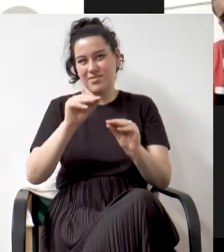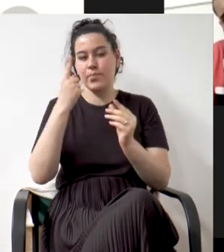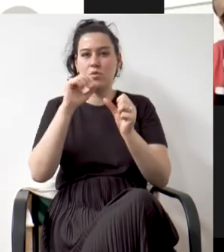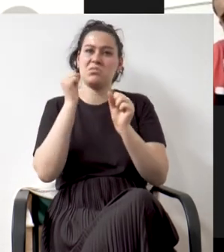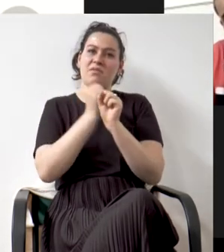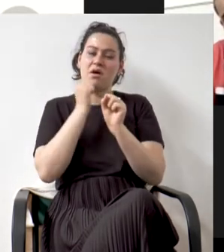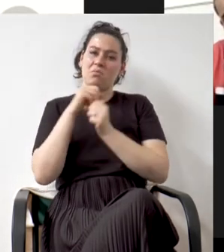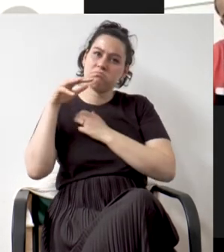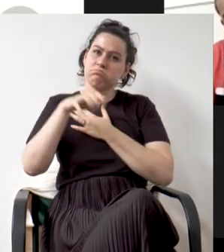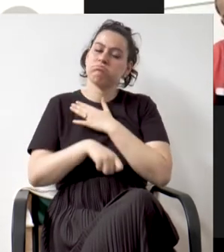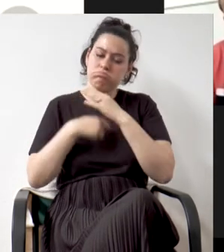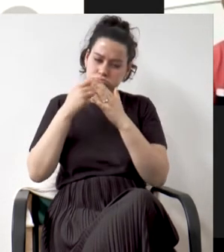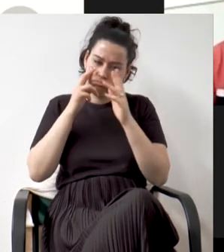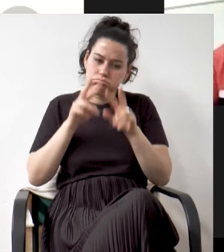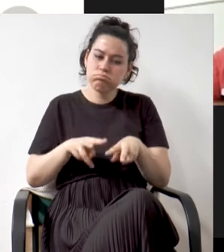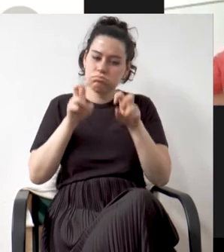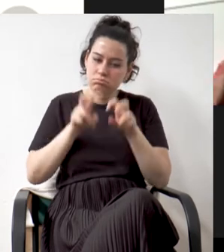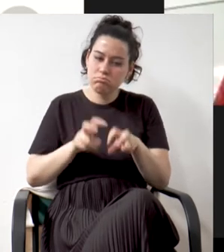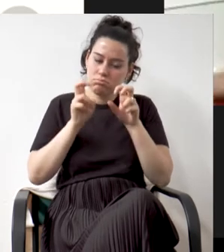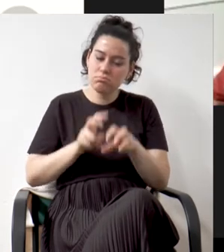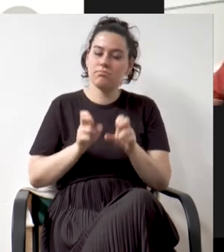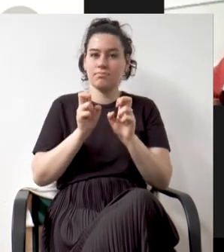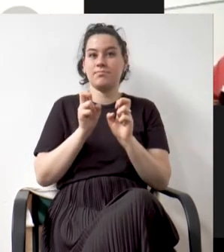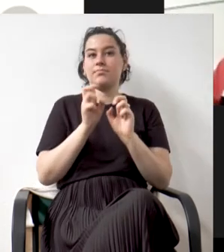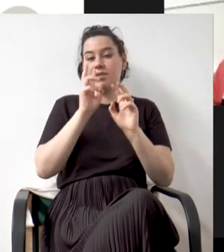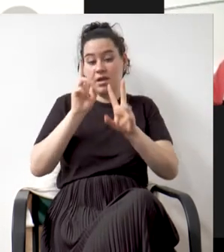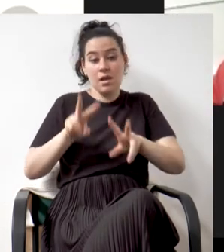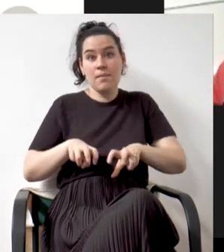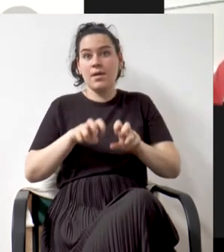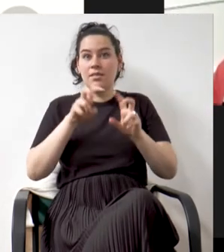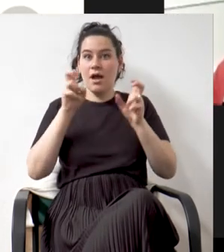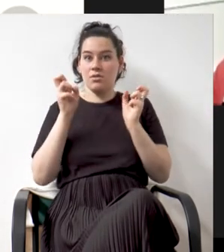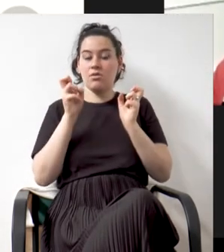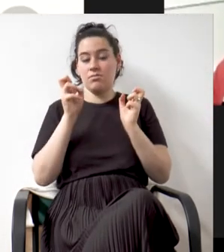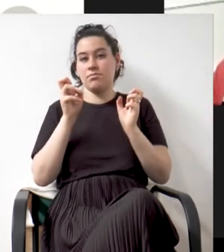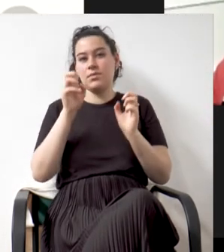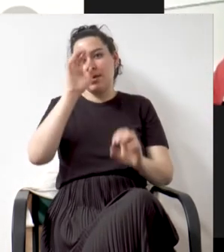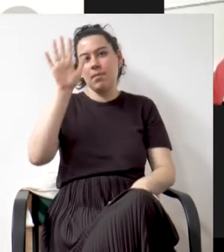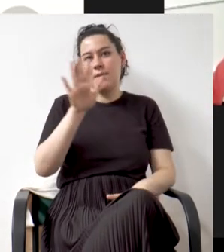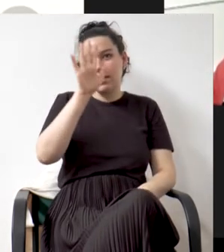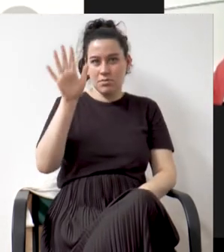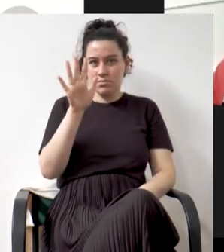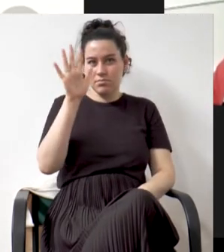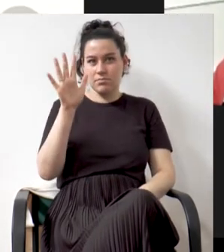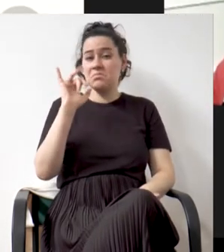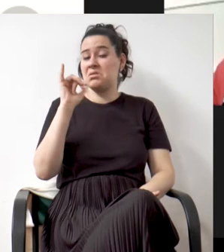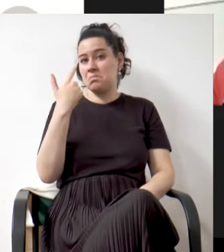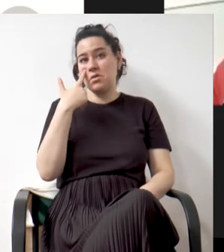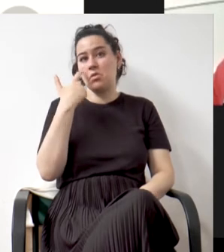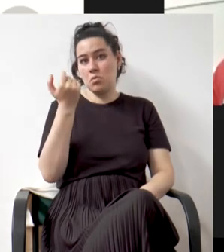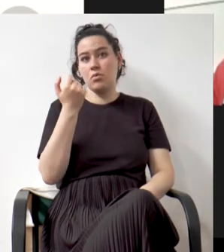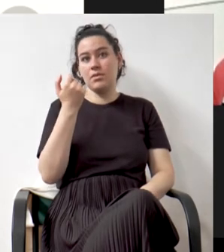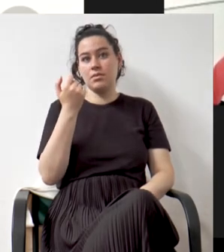trabajo muy comprometido hacia la investigación. Y me imagino que, y así lo percibo, UNICEF